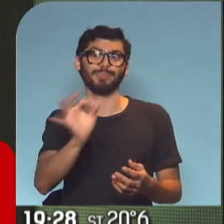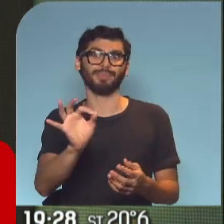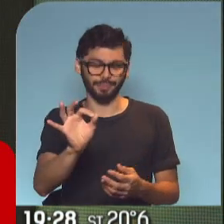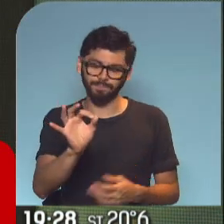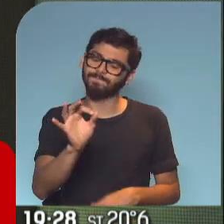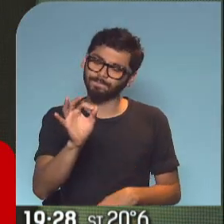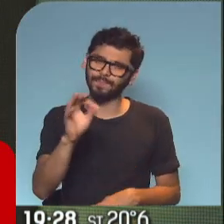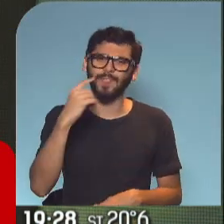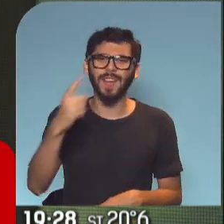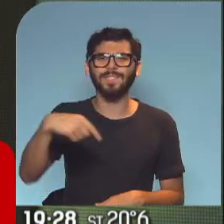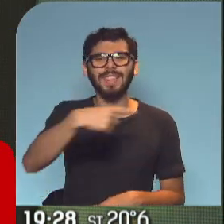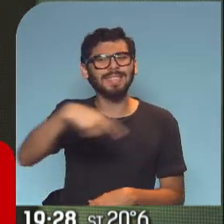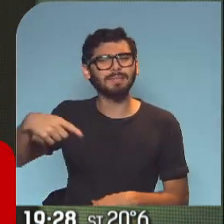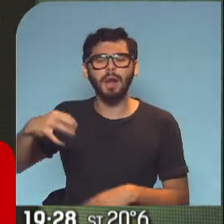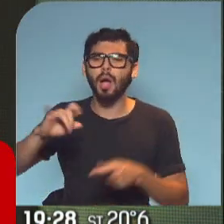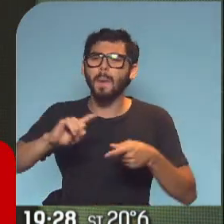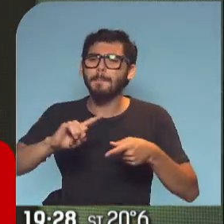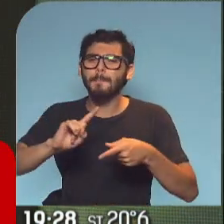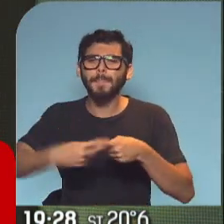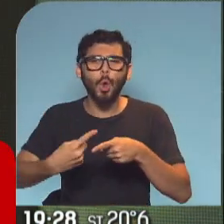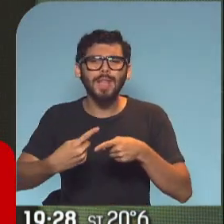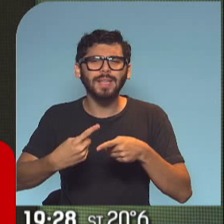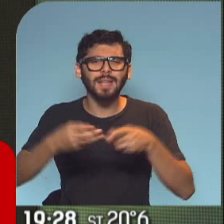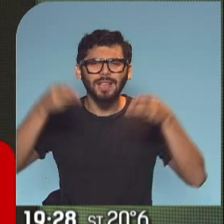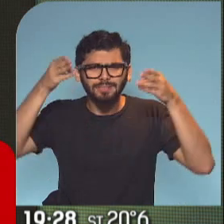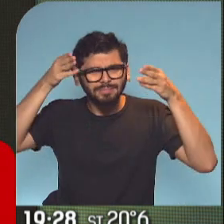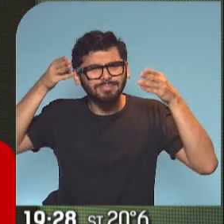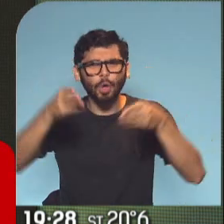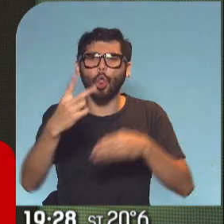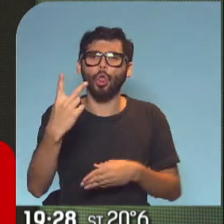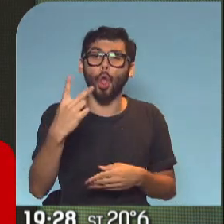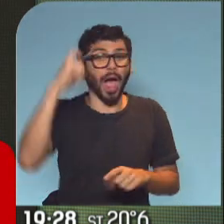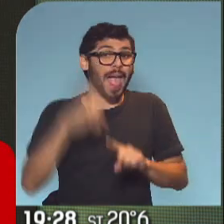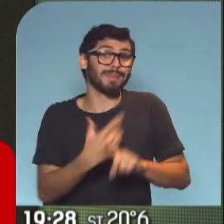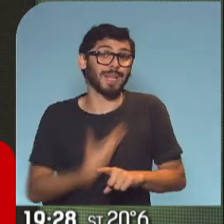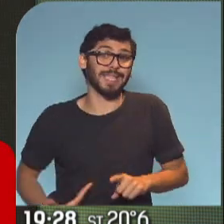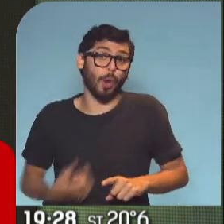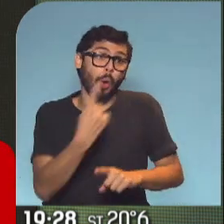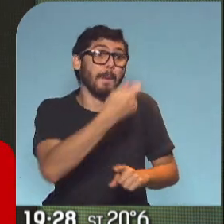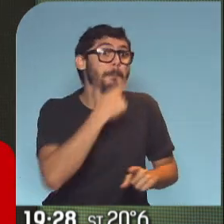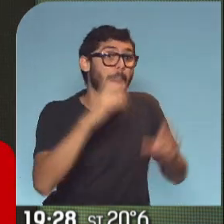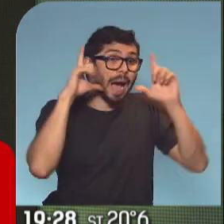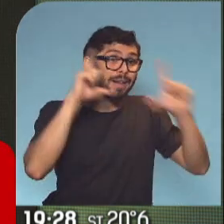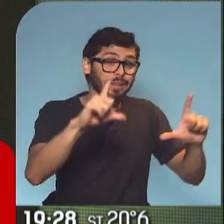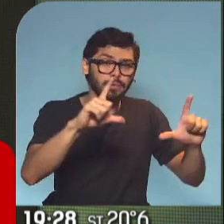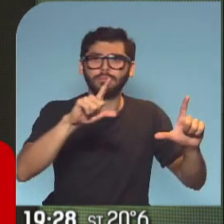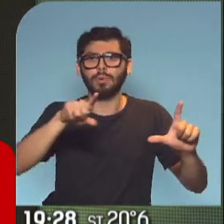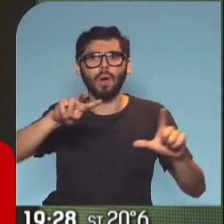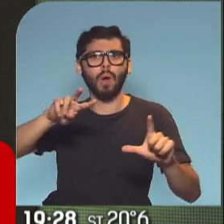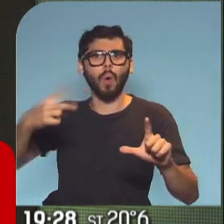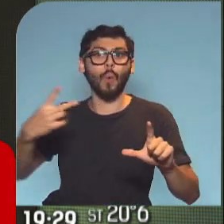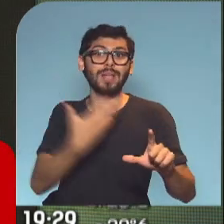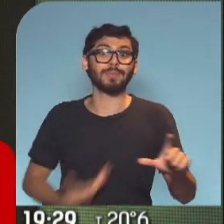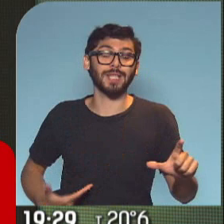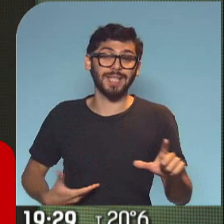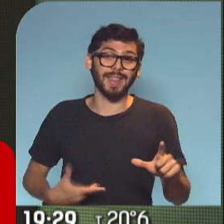que la agenda política estuvo tomada por dos expresidentes. Sí. Por un lado, el expresidente Mauricio Macri, y por otro lado, la